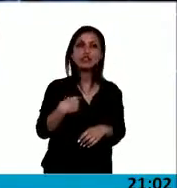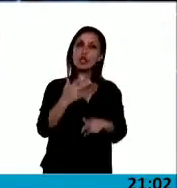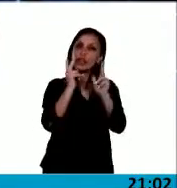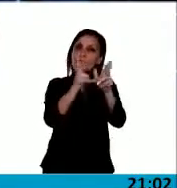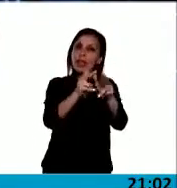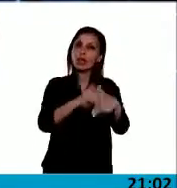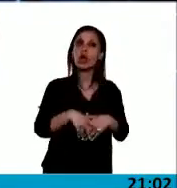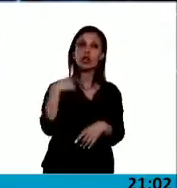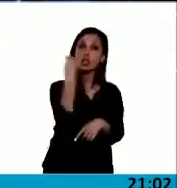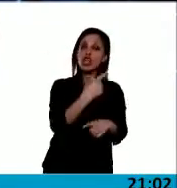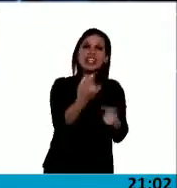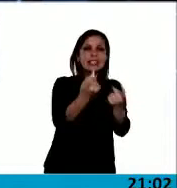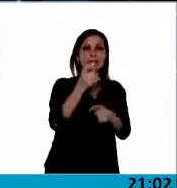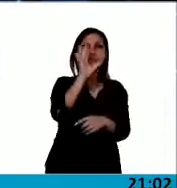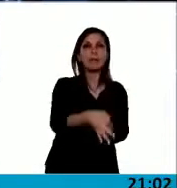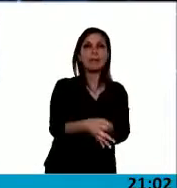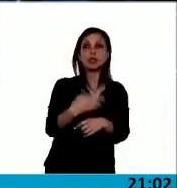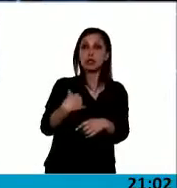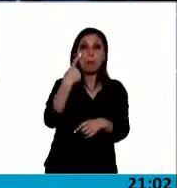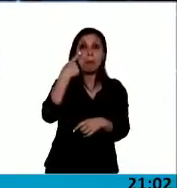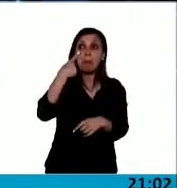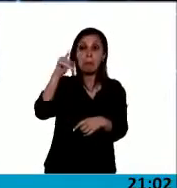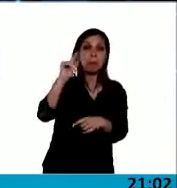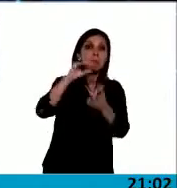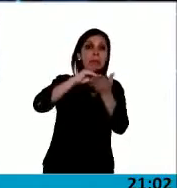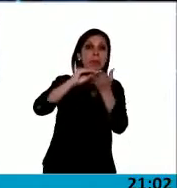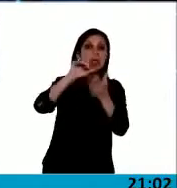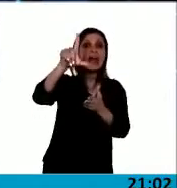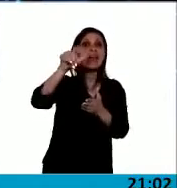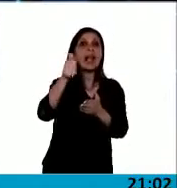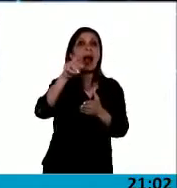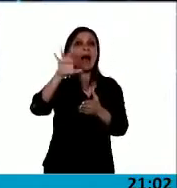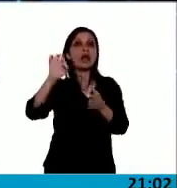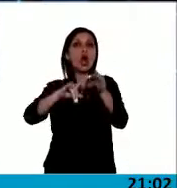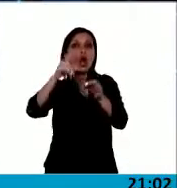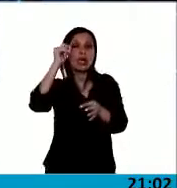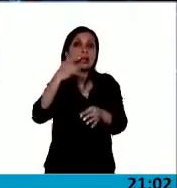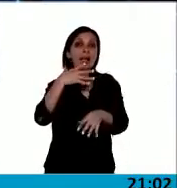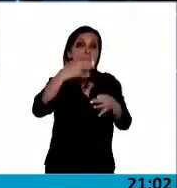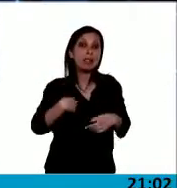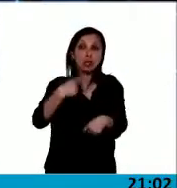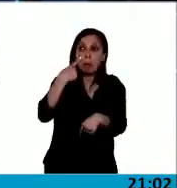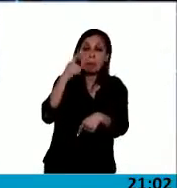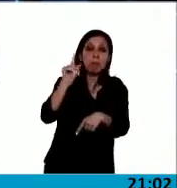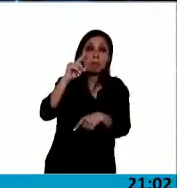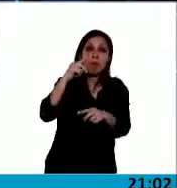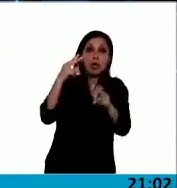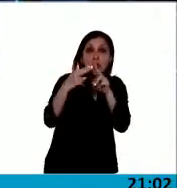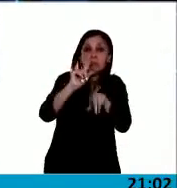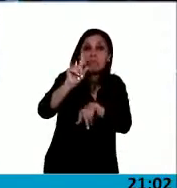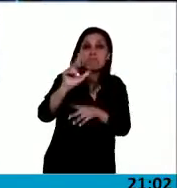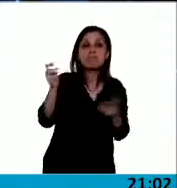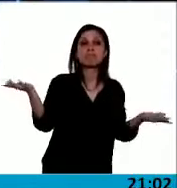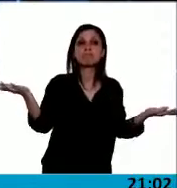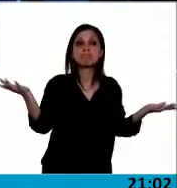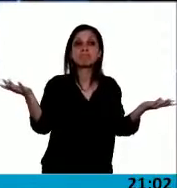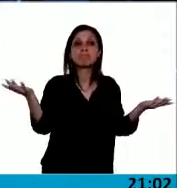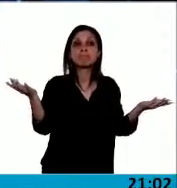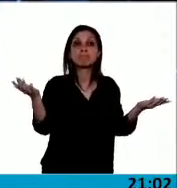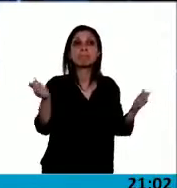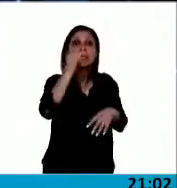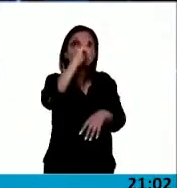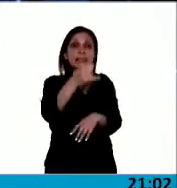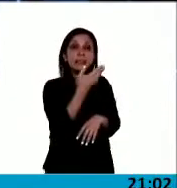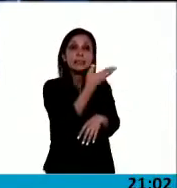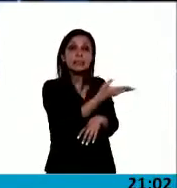queremos saber, yo no la conozco a la diputada Mariana Larroque, no tengo el gusto de conocerla. Sí lo conozco al